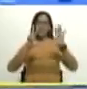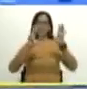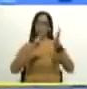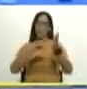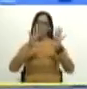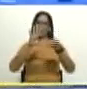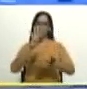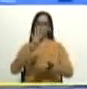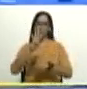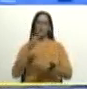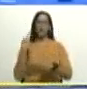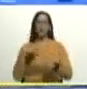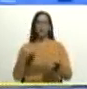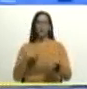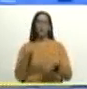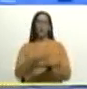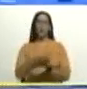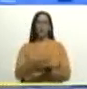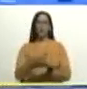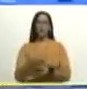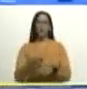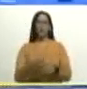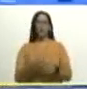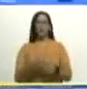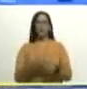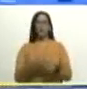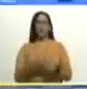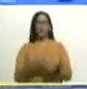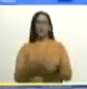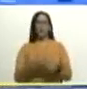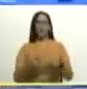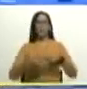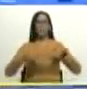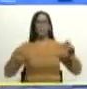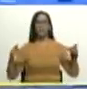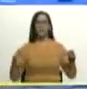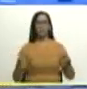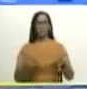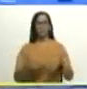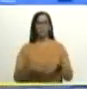Venezuela tuvo ingresos ingentes y amplios.